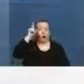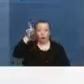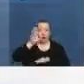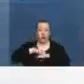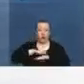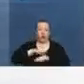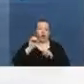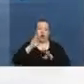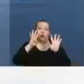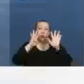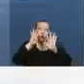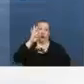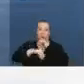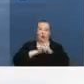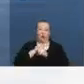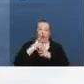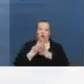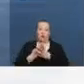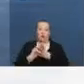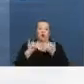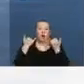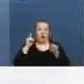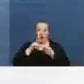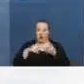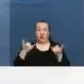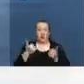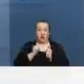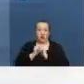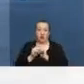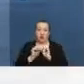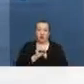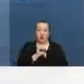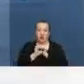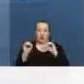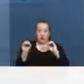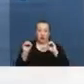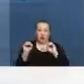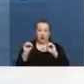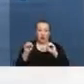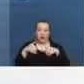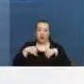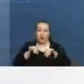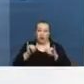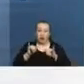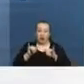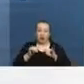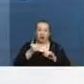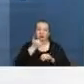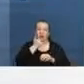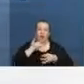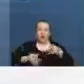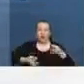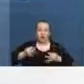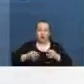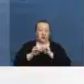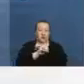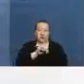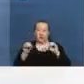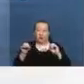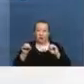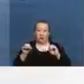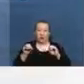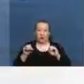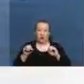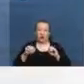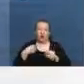si no pasa nada no pasa nada como podemos ver así es por correr no hay necesidad sobre pasar a ustedes merecen